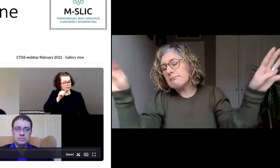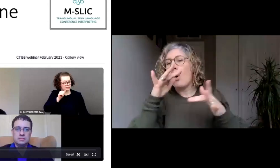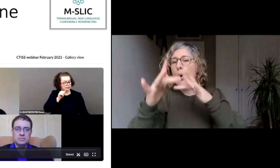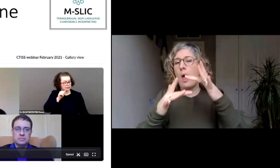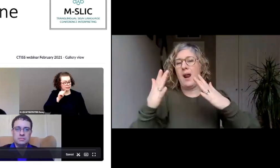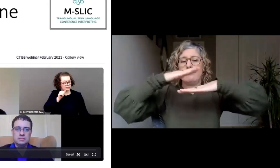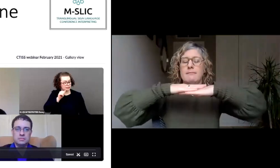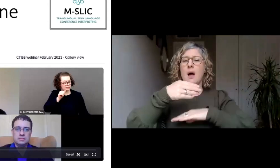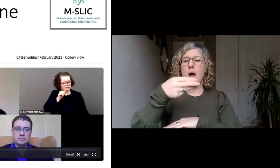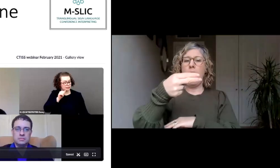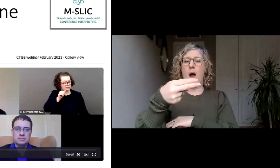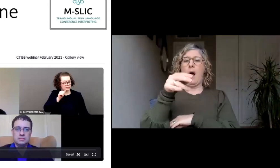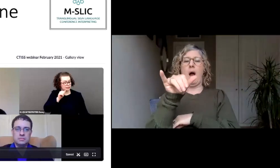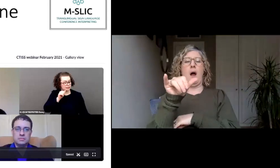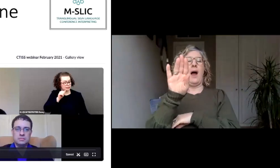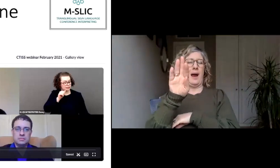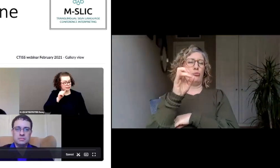de signos al mismo tiempo. Ya que